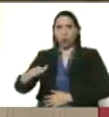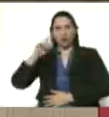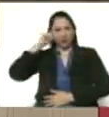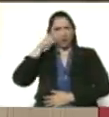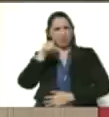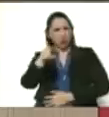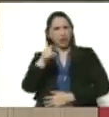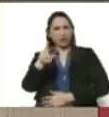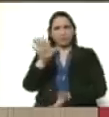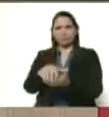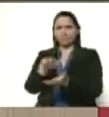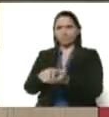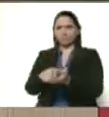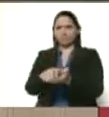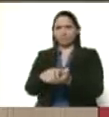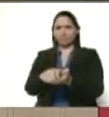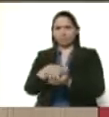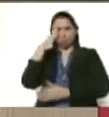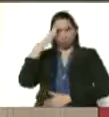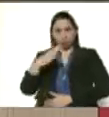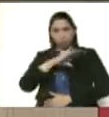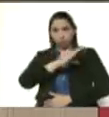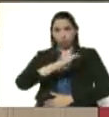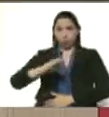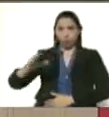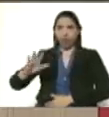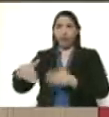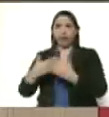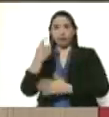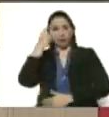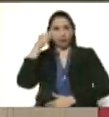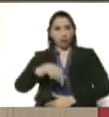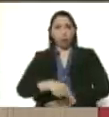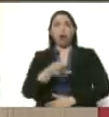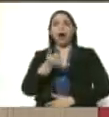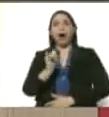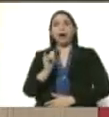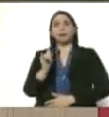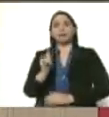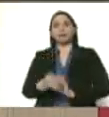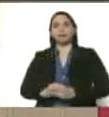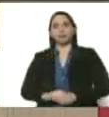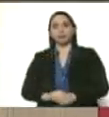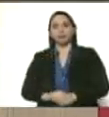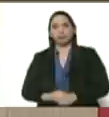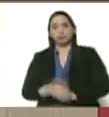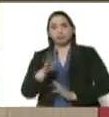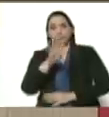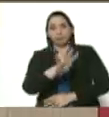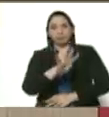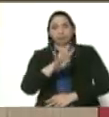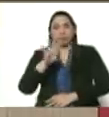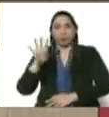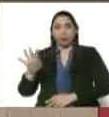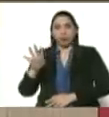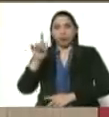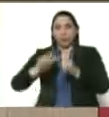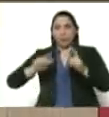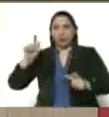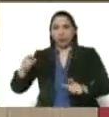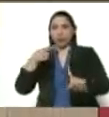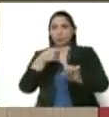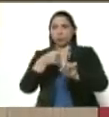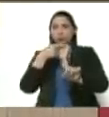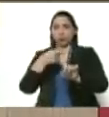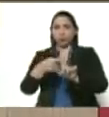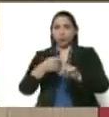este caso del Comando de la Guardia Costera, al día de hoy, cuenta ya con 44 casos